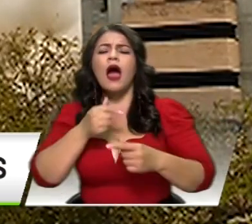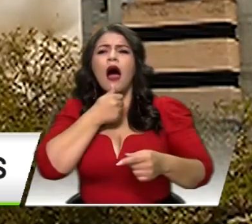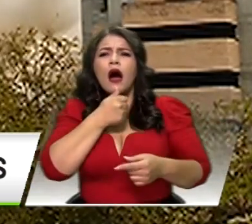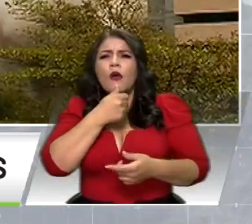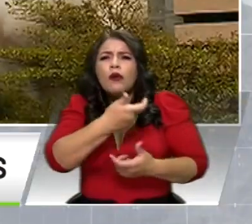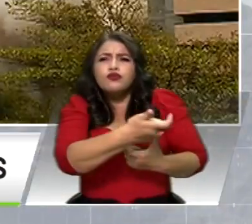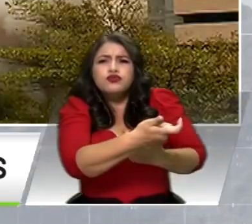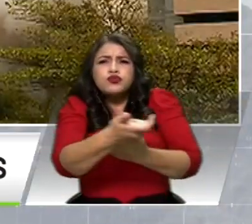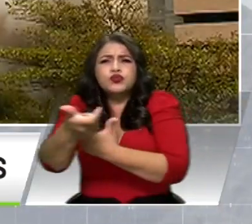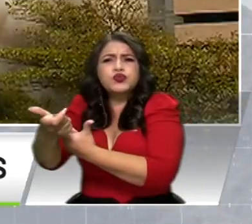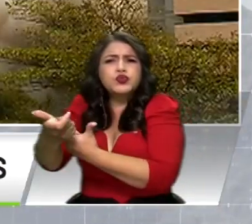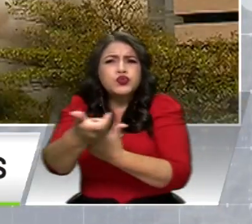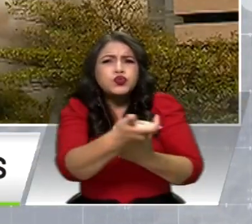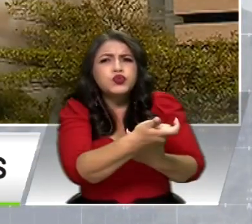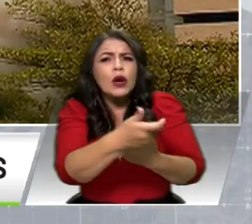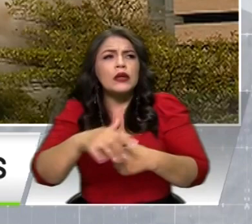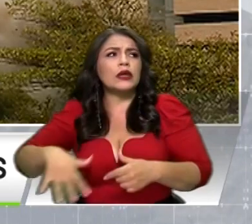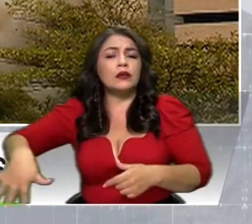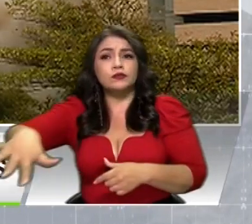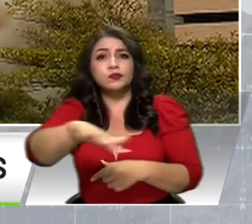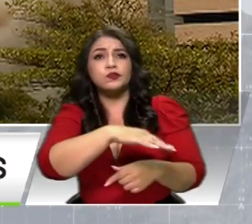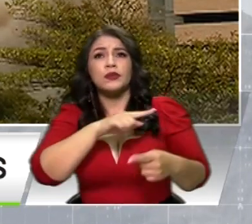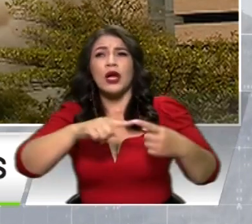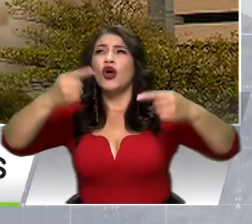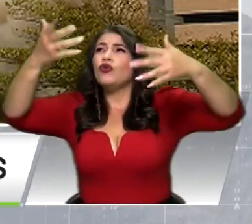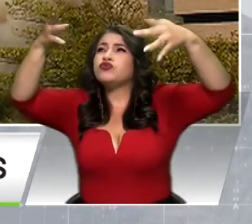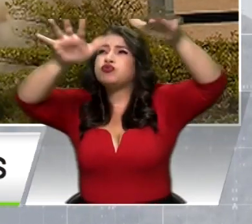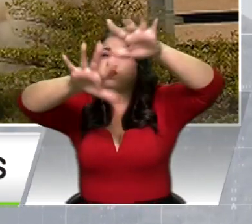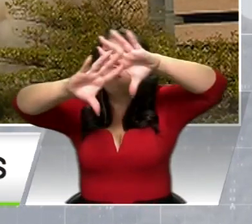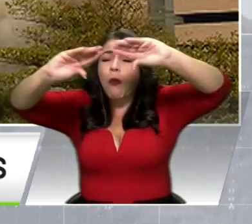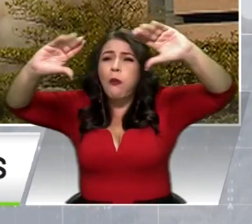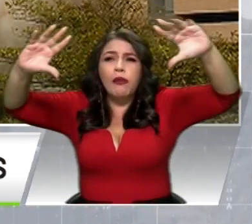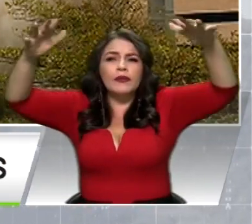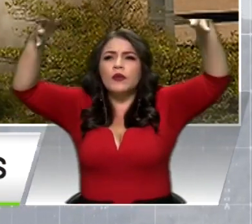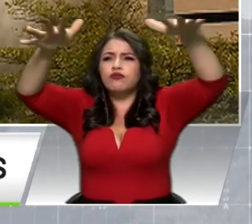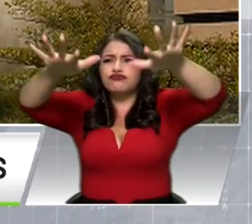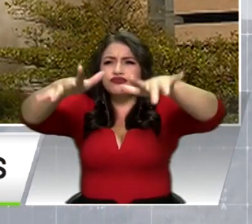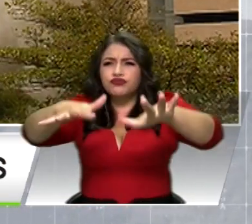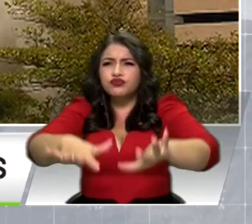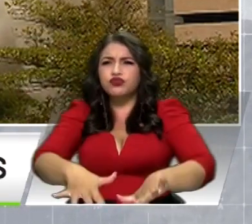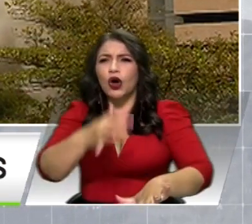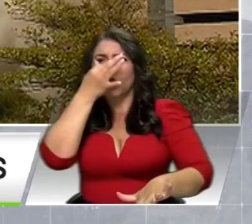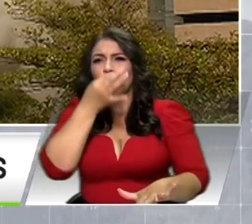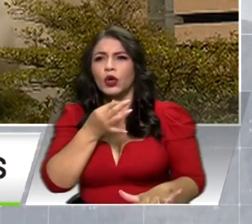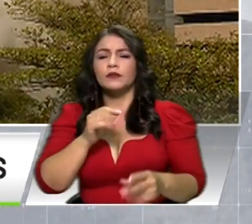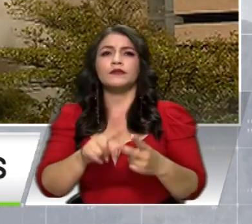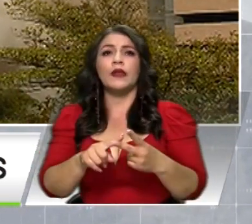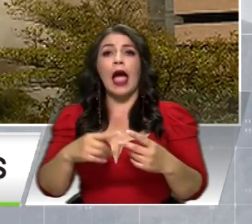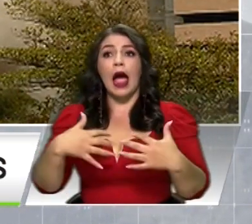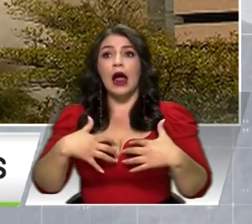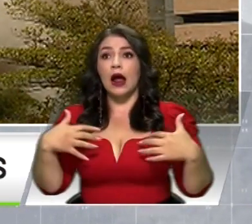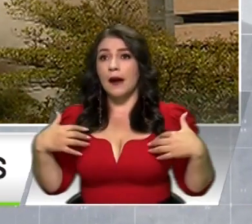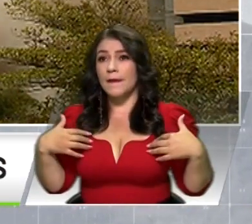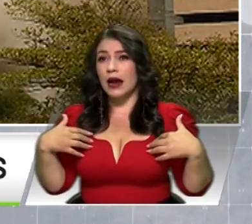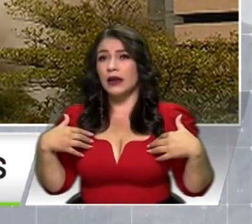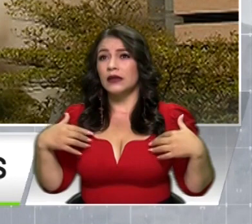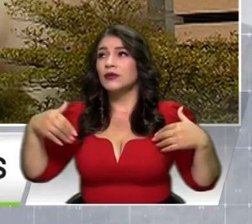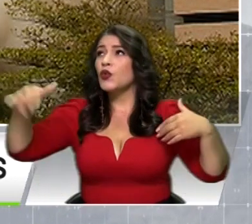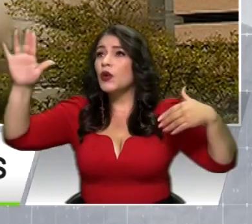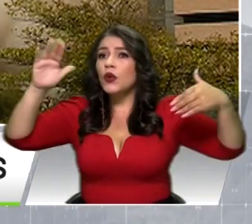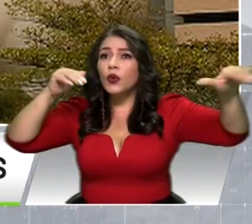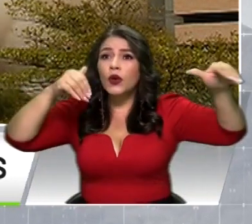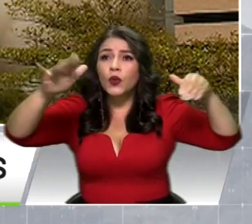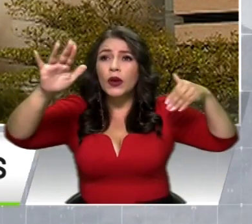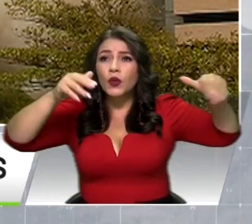que esa nube de polvo no estuviera contaminando mucho tiempo el ambiente. También se encargaron de que los animales pudieran ahuyentarse y que no hubiera